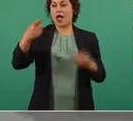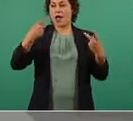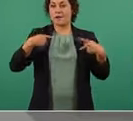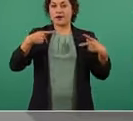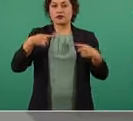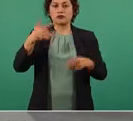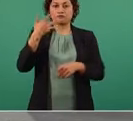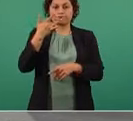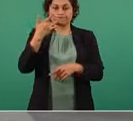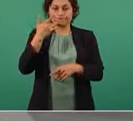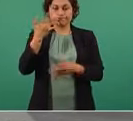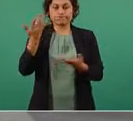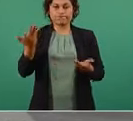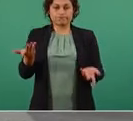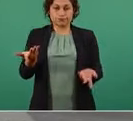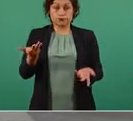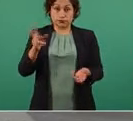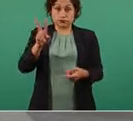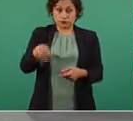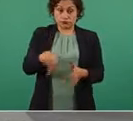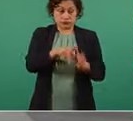O sea que hay sus nivelitos también.